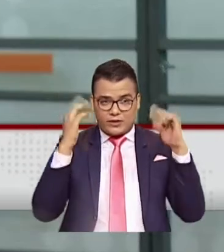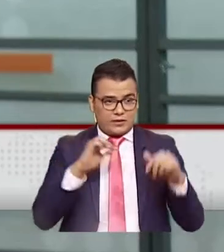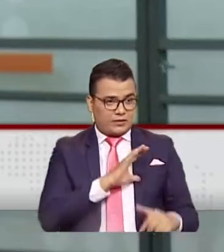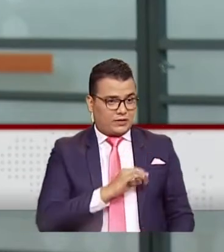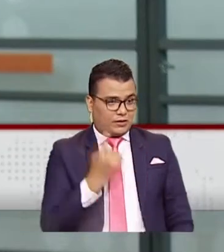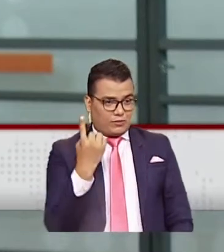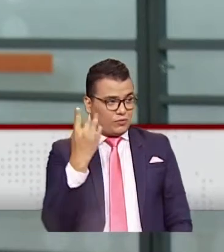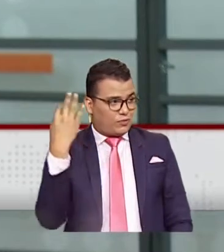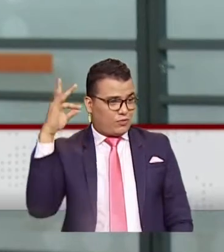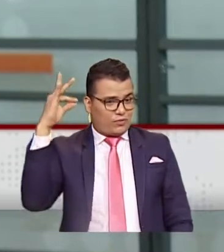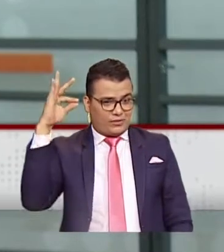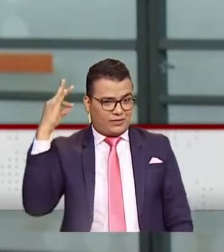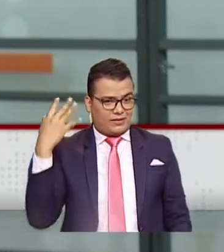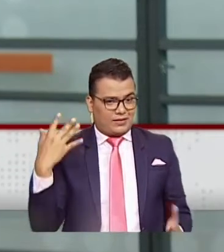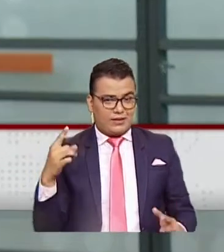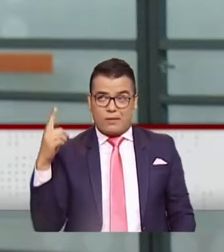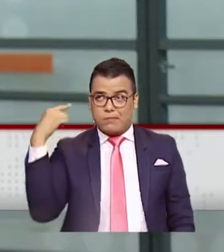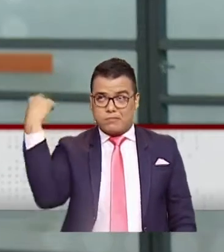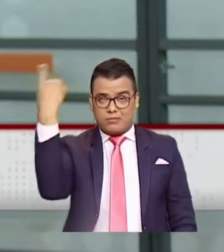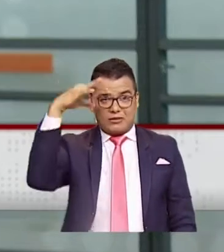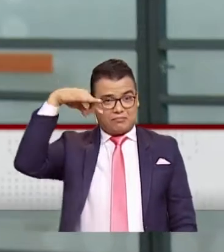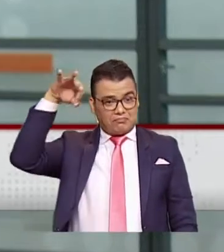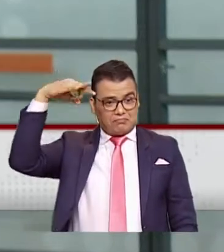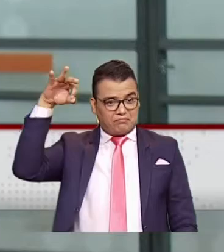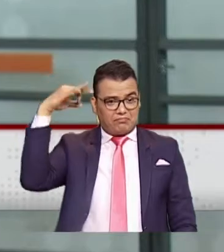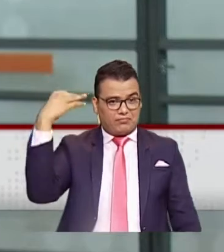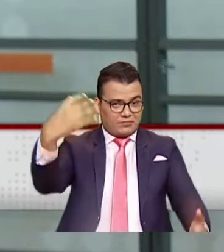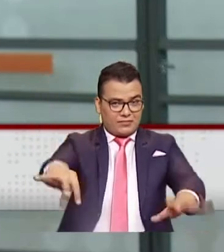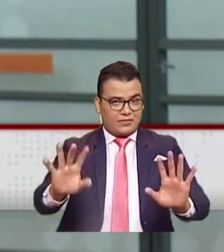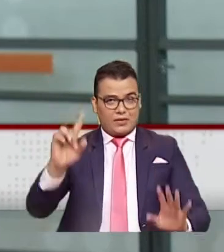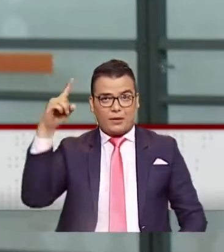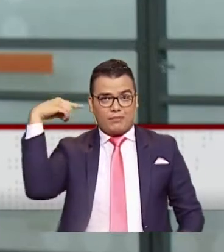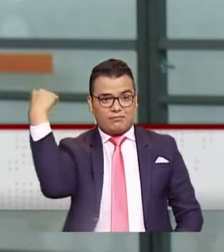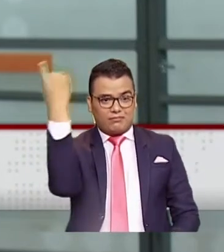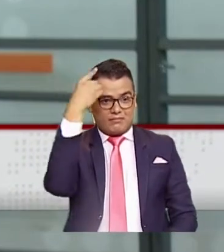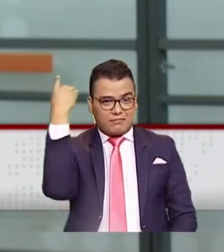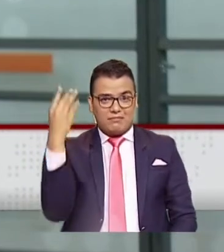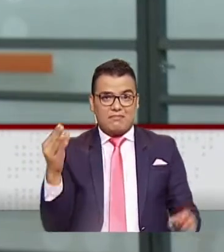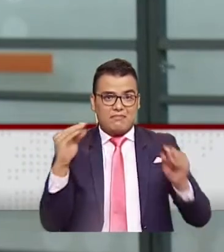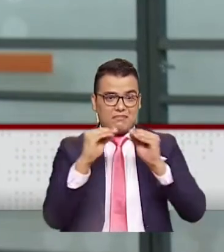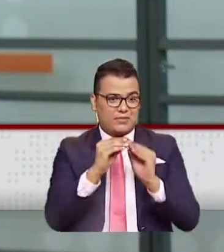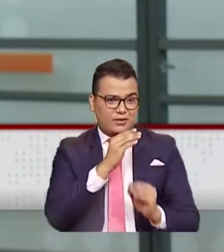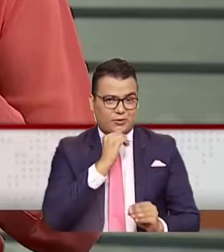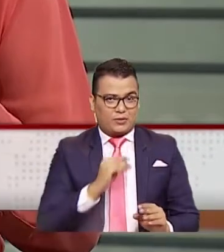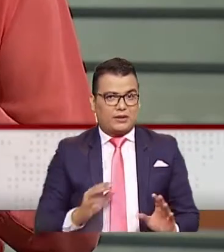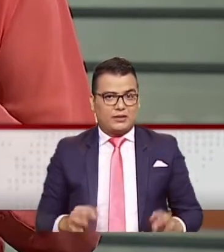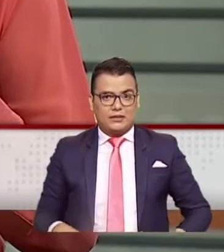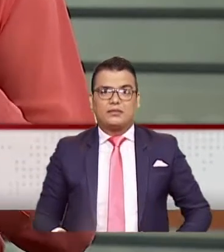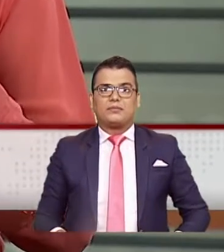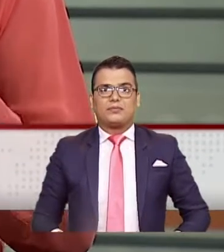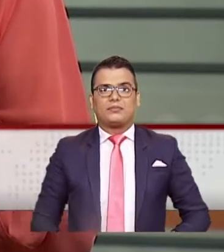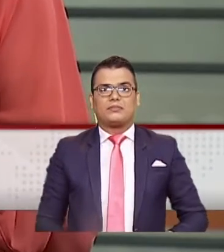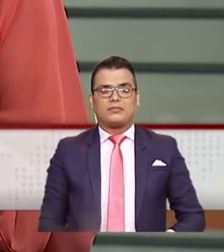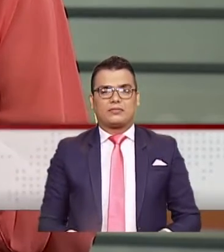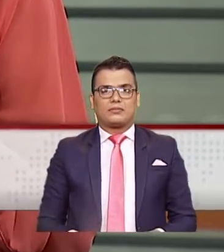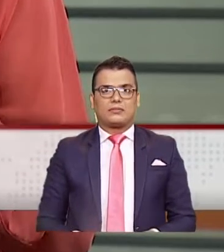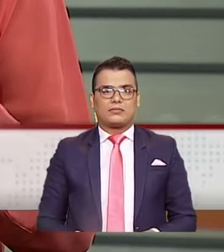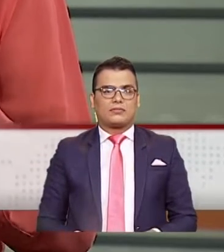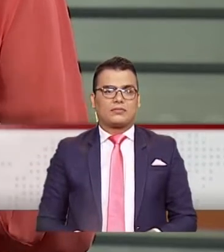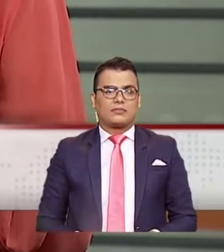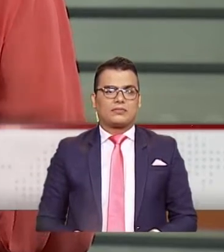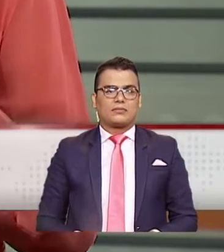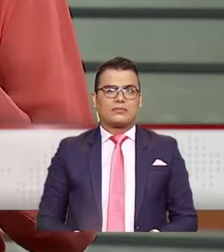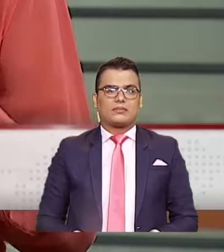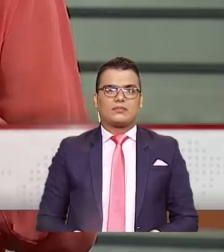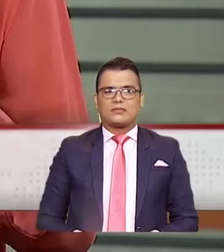cali no vale la pena aclarar son los televidentes sobre todo a los que nos ven afuera solamente macetas y cal es una tradición caleña